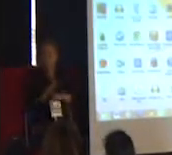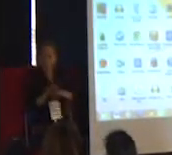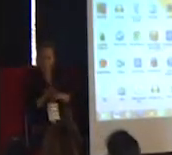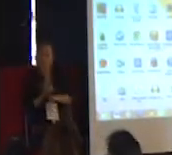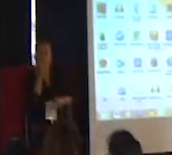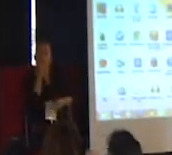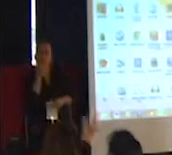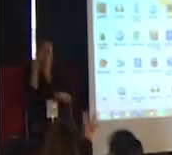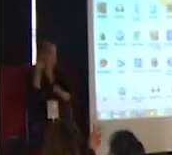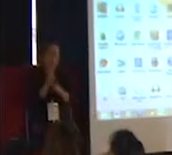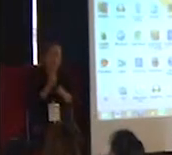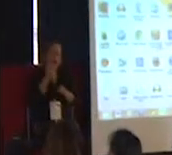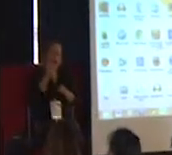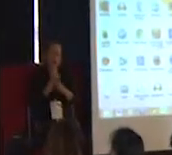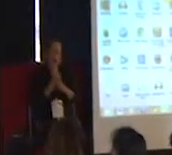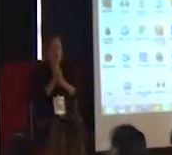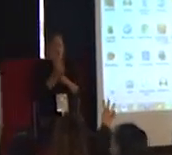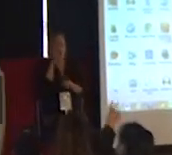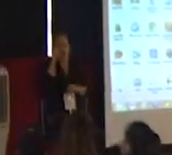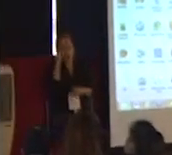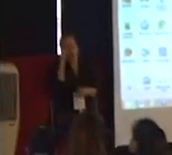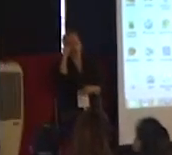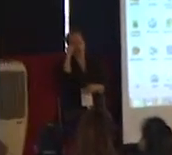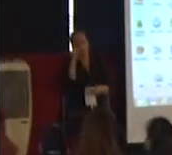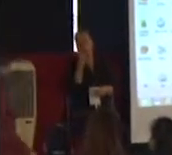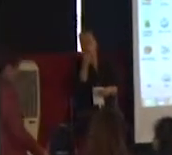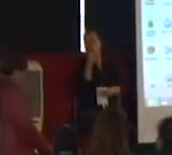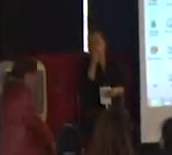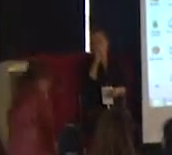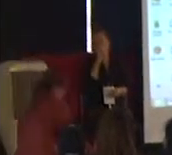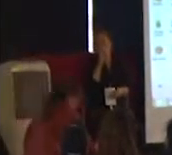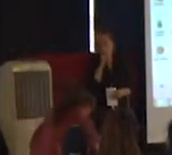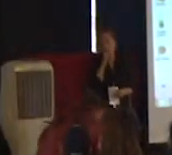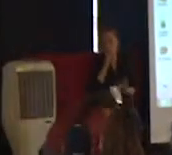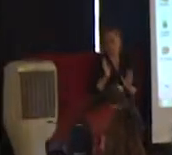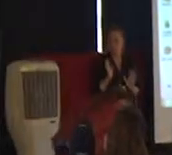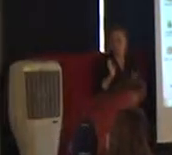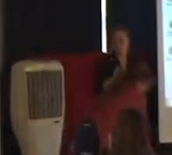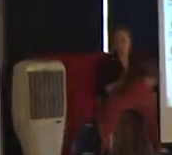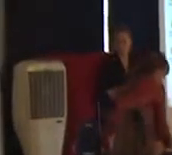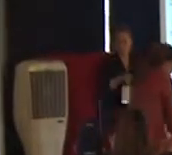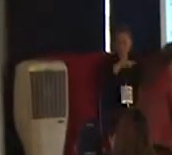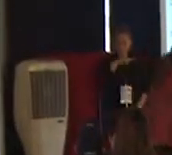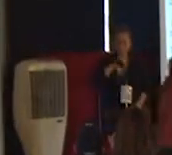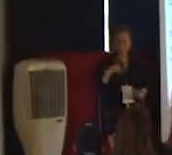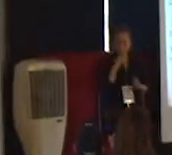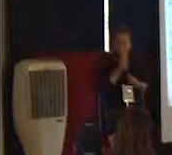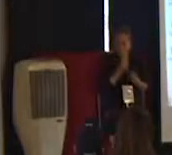le exigimos en trabajo, cuando no dormimos, cuando nos alimentamos mal. Ya de